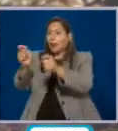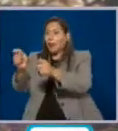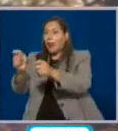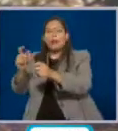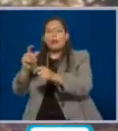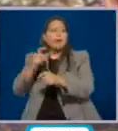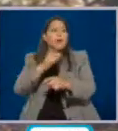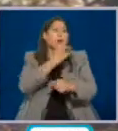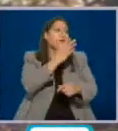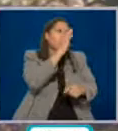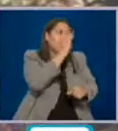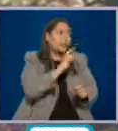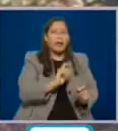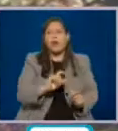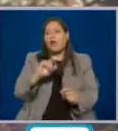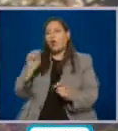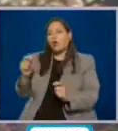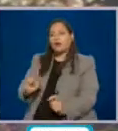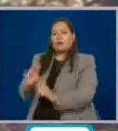otro, así.